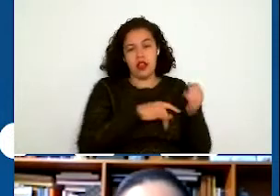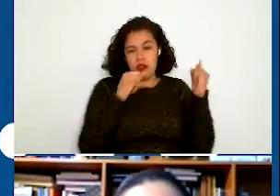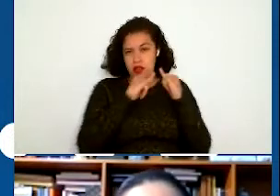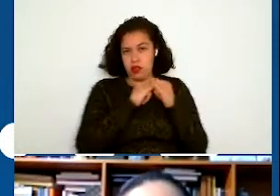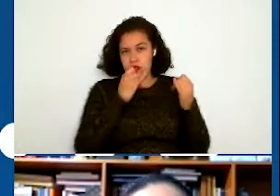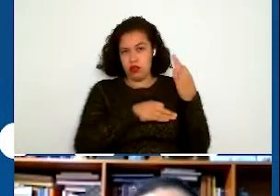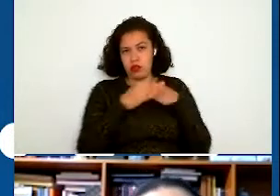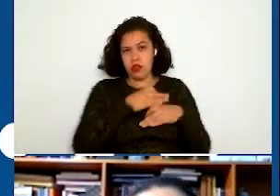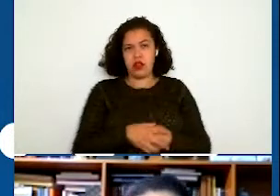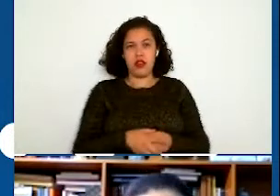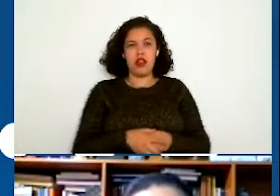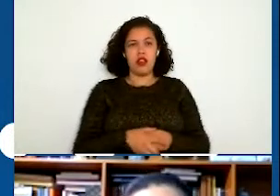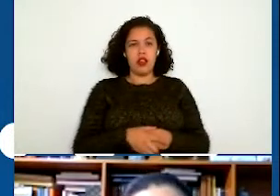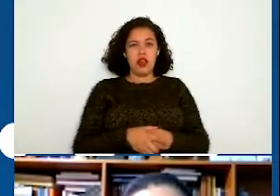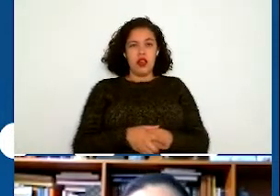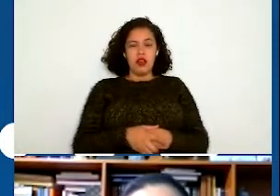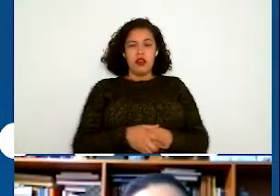institución. Si no logro